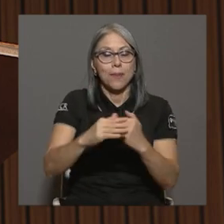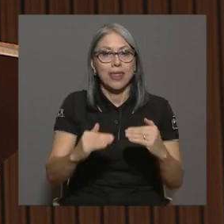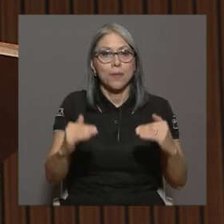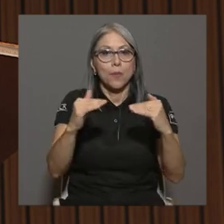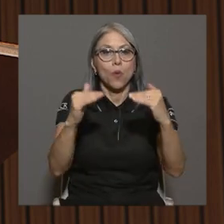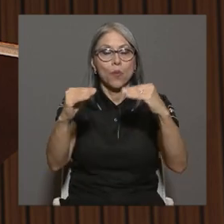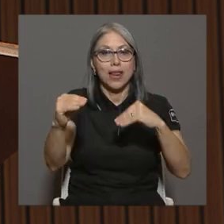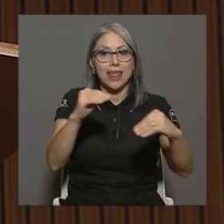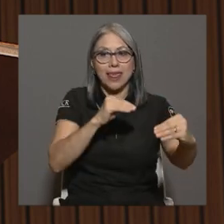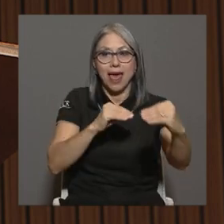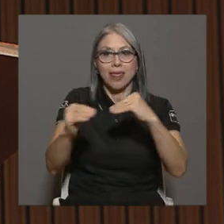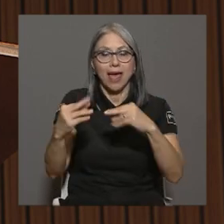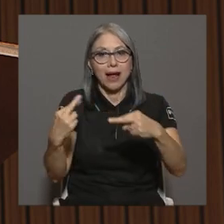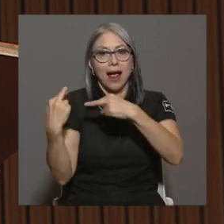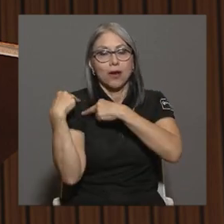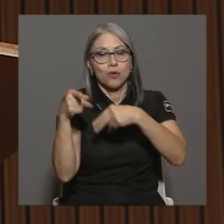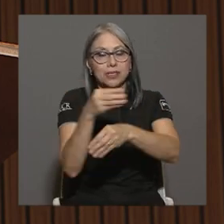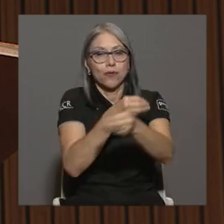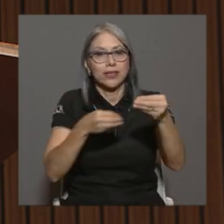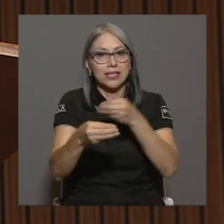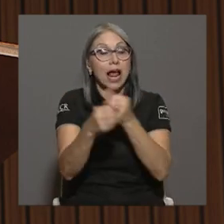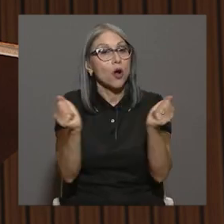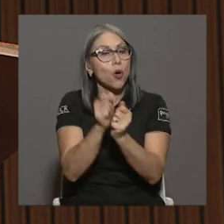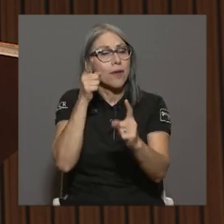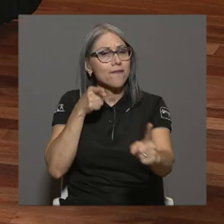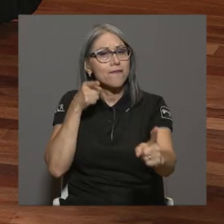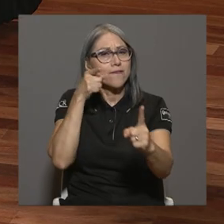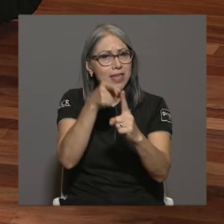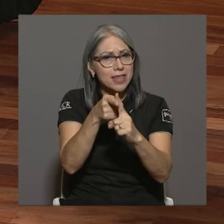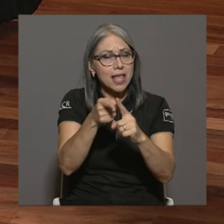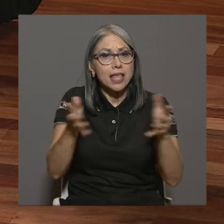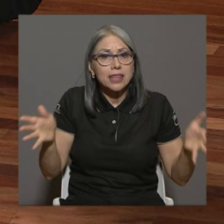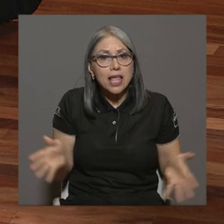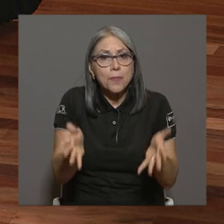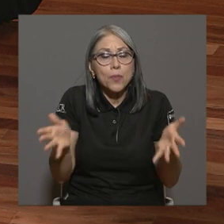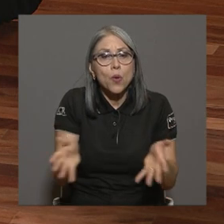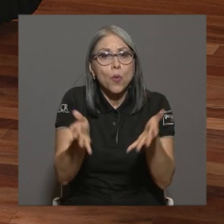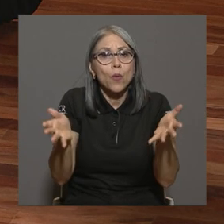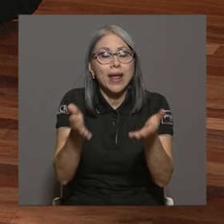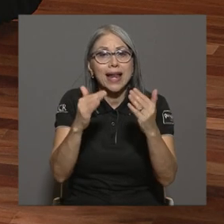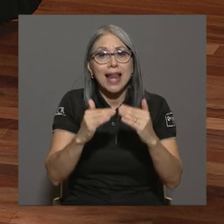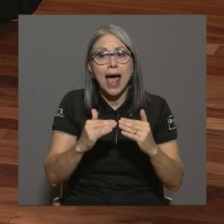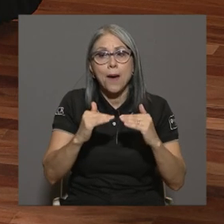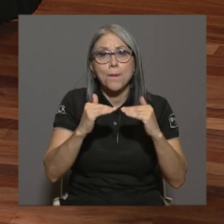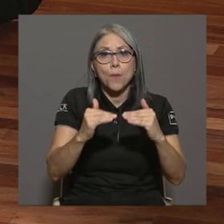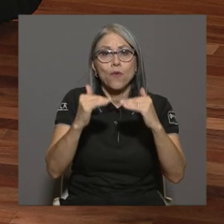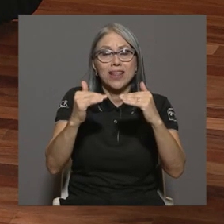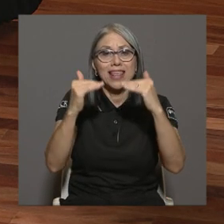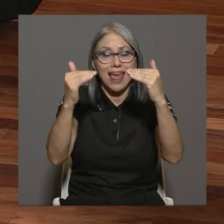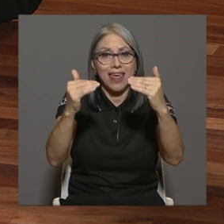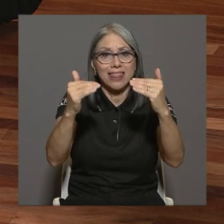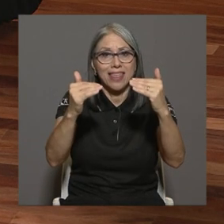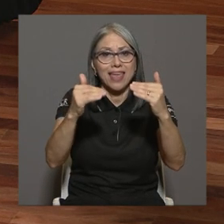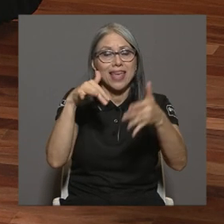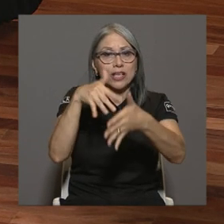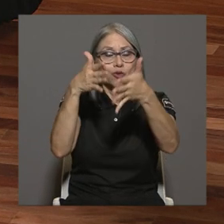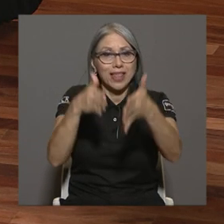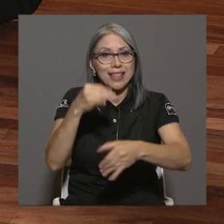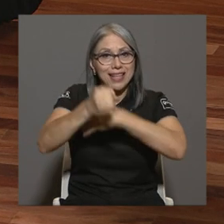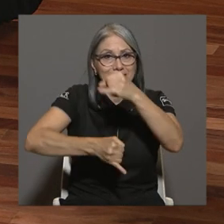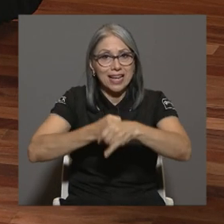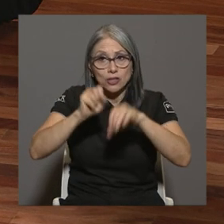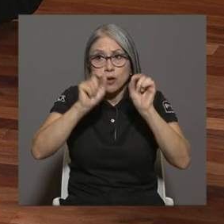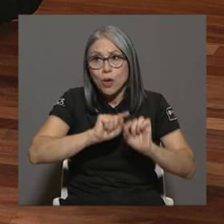oficina. Con el fin de promover la movilidad estudiantil internacional de forma inclusiva y